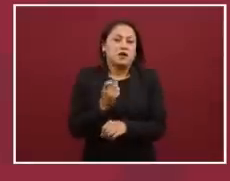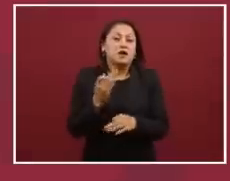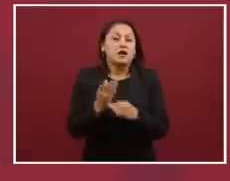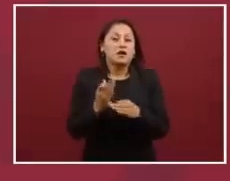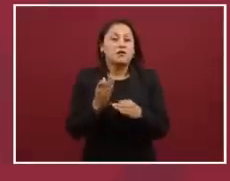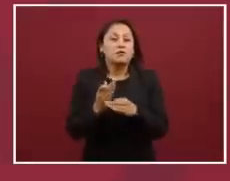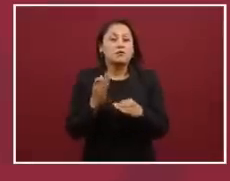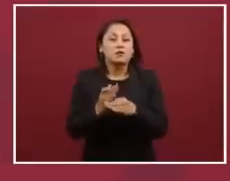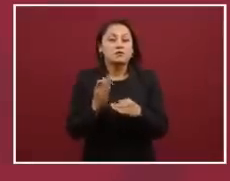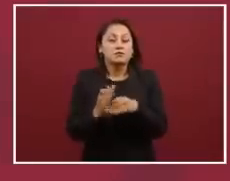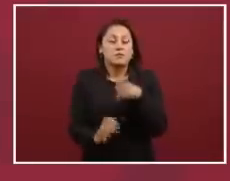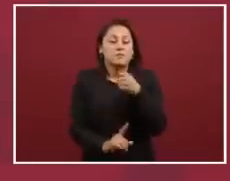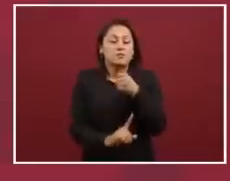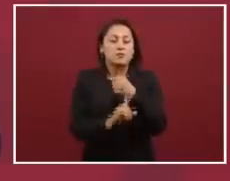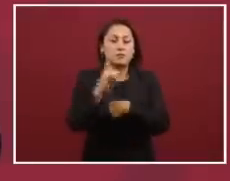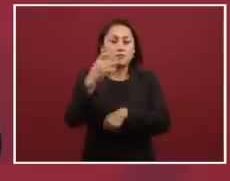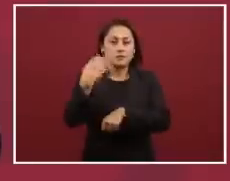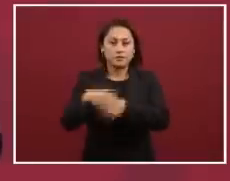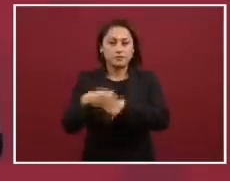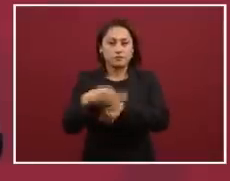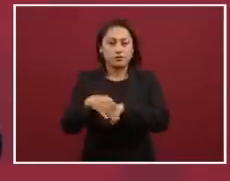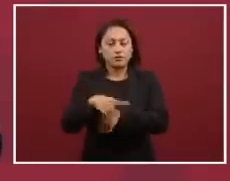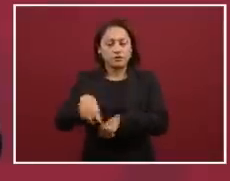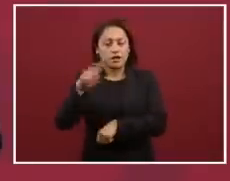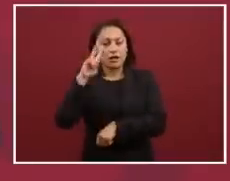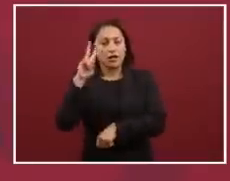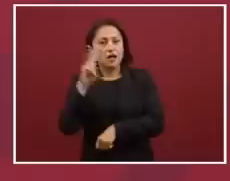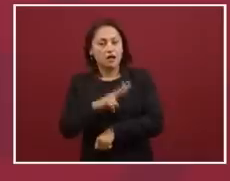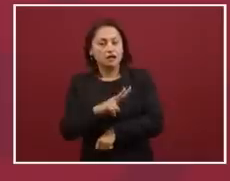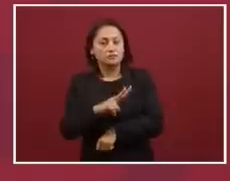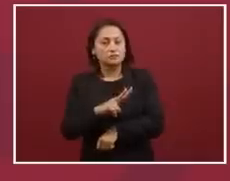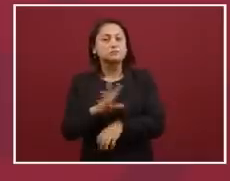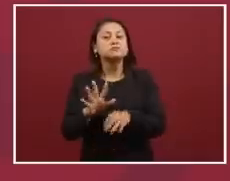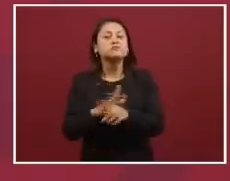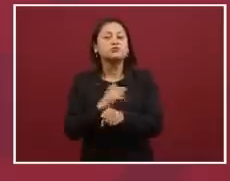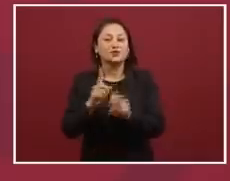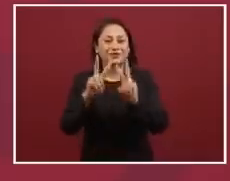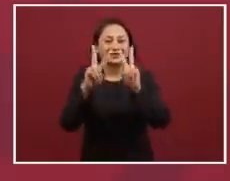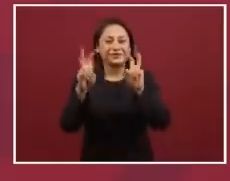temporal, transitoria, por lo de los aranceles.